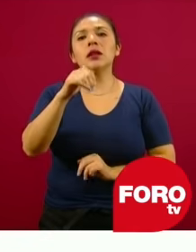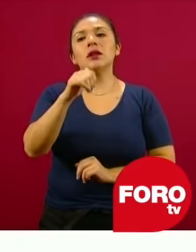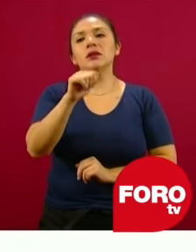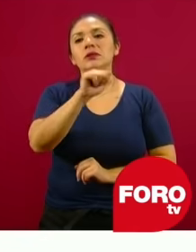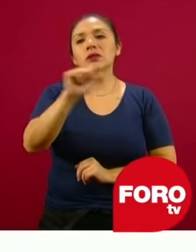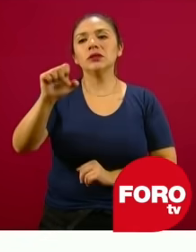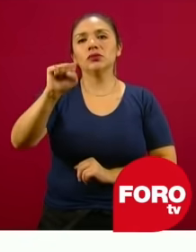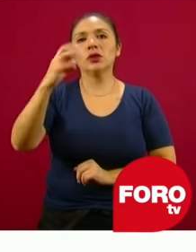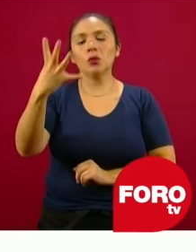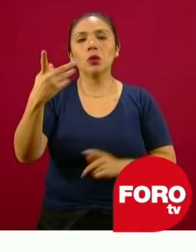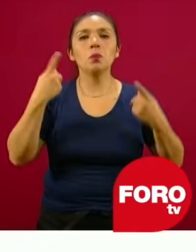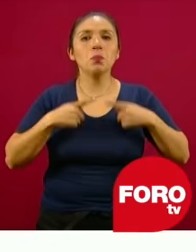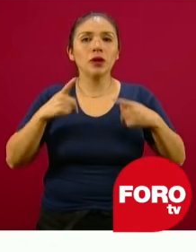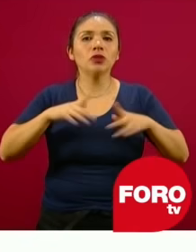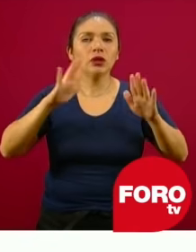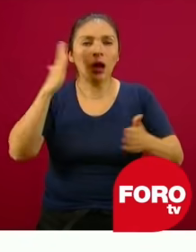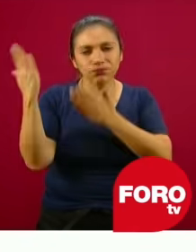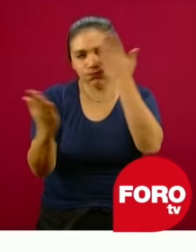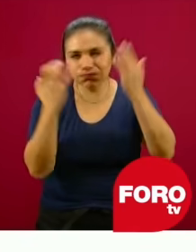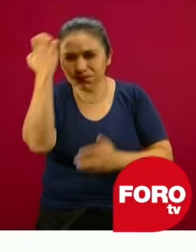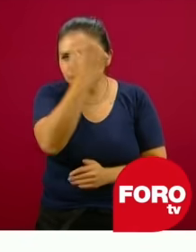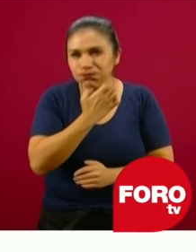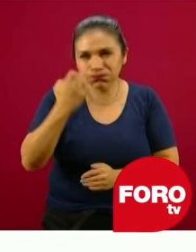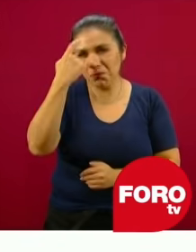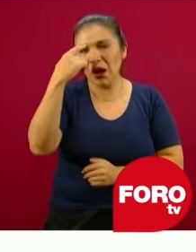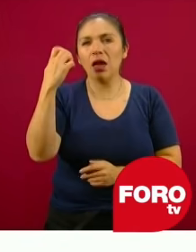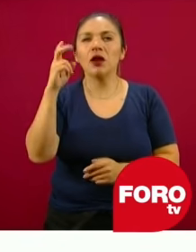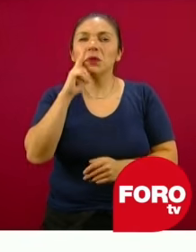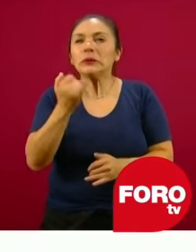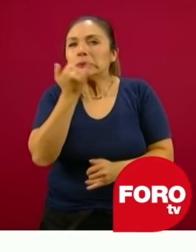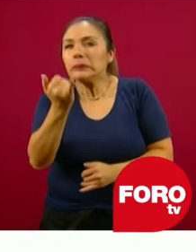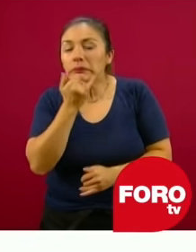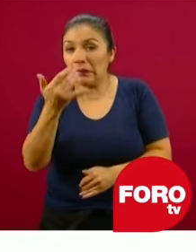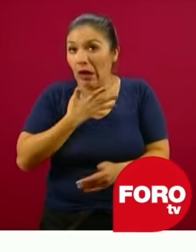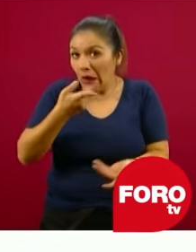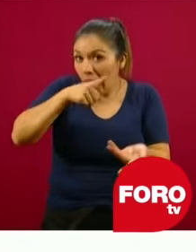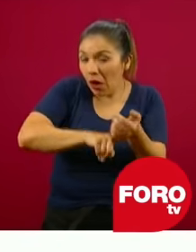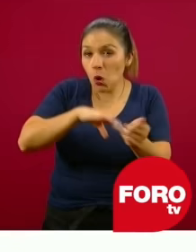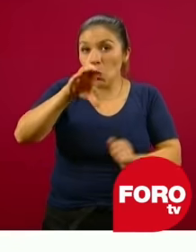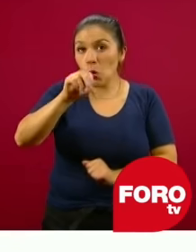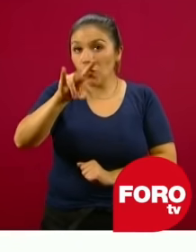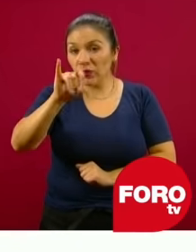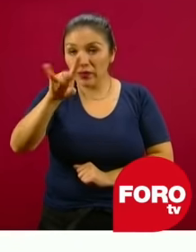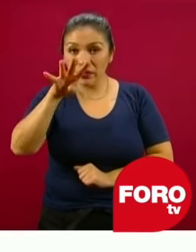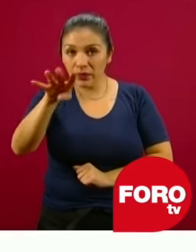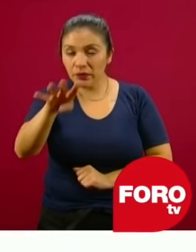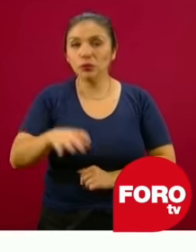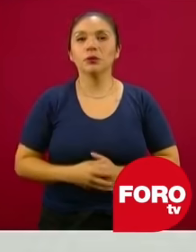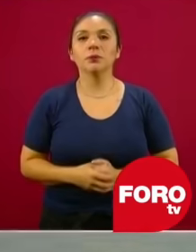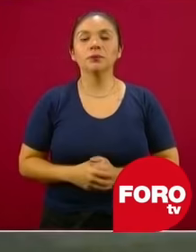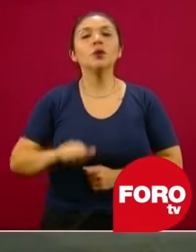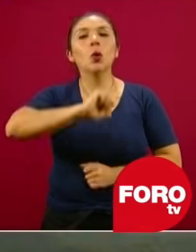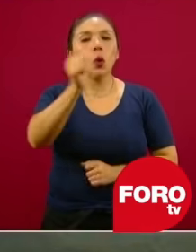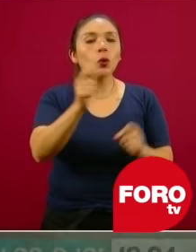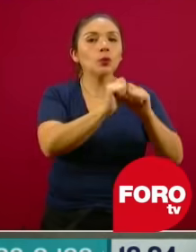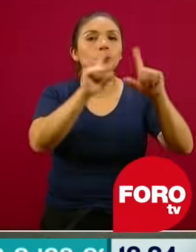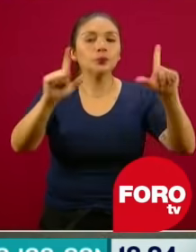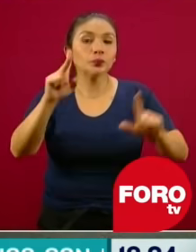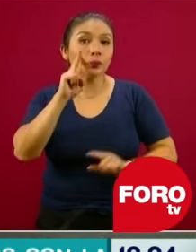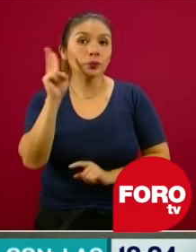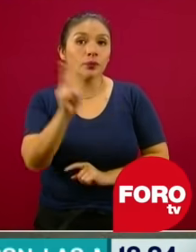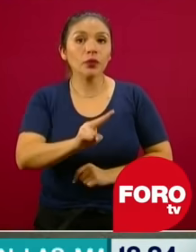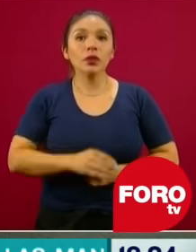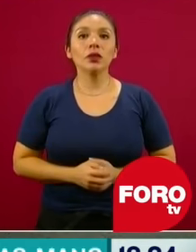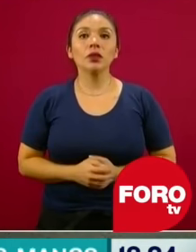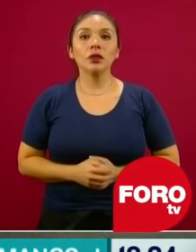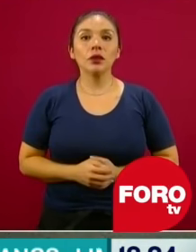personas que han sido estudiadas e ingresadas a protocolo para el tema de COVID-19. En la siguiente diapositiva veremos la